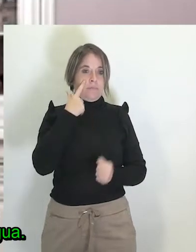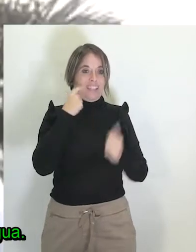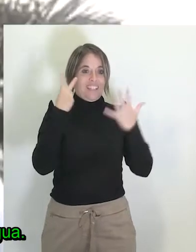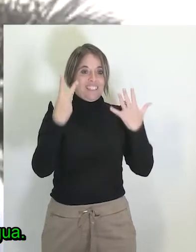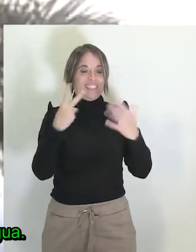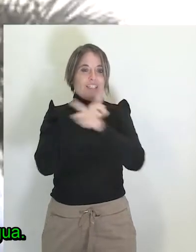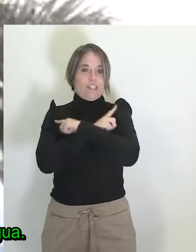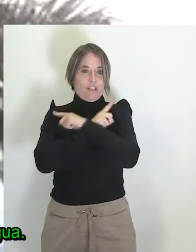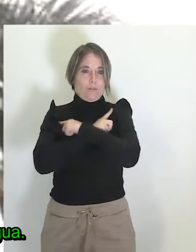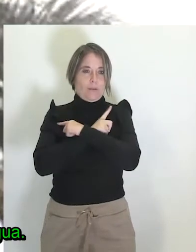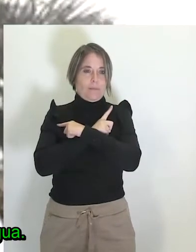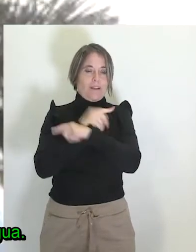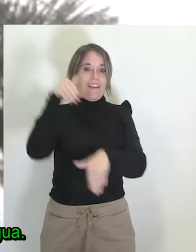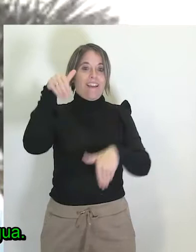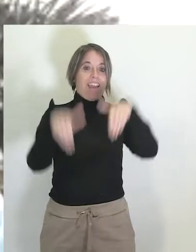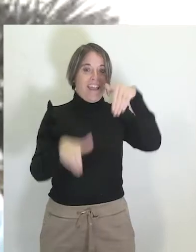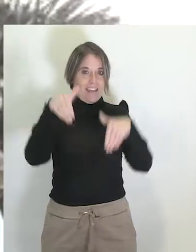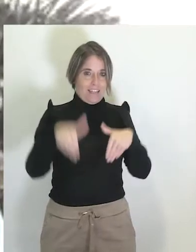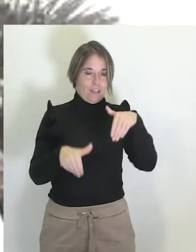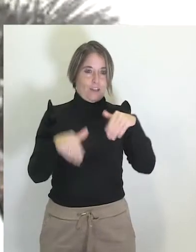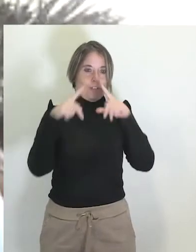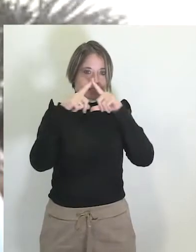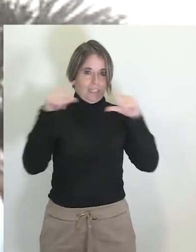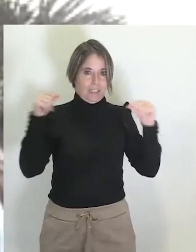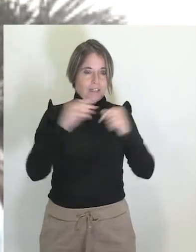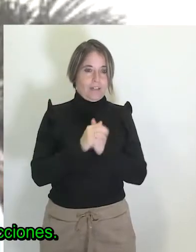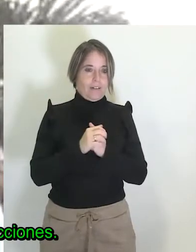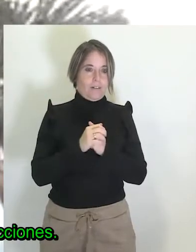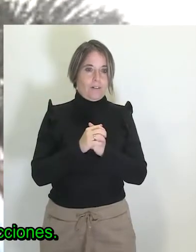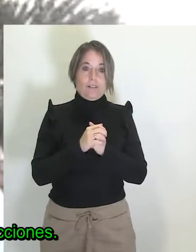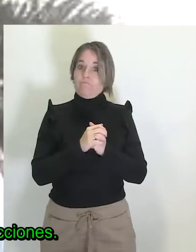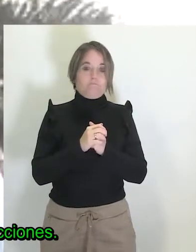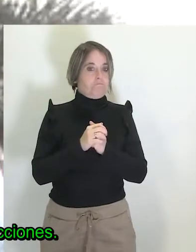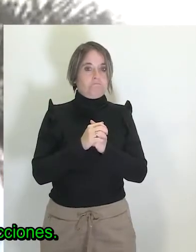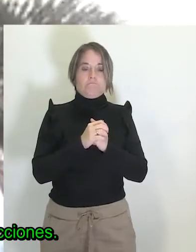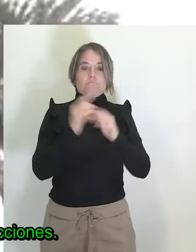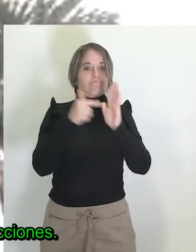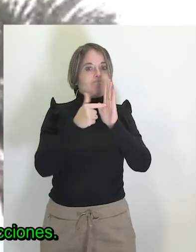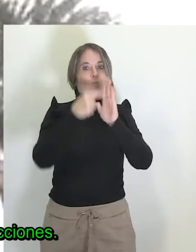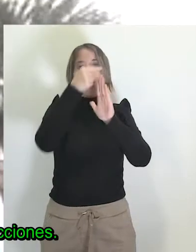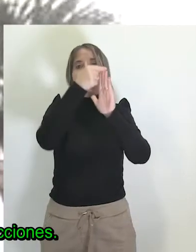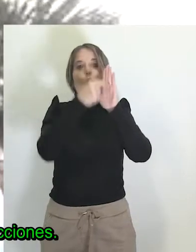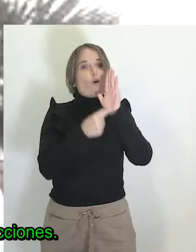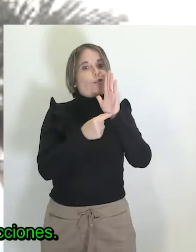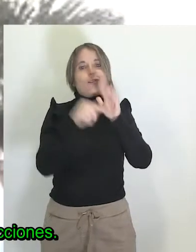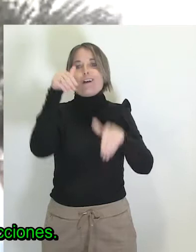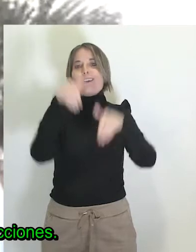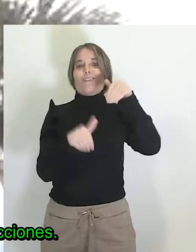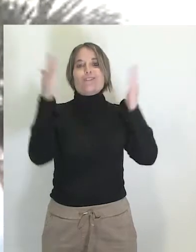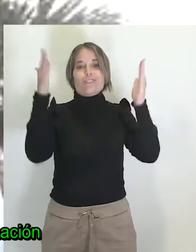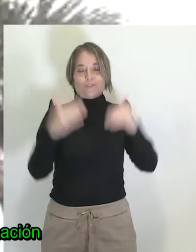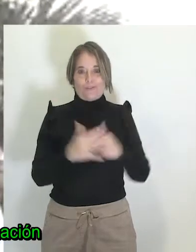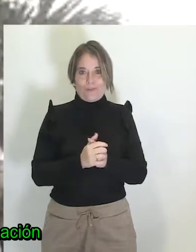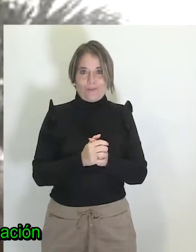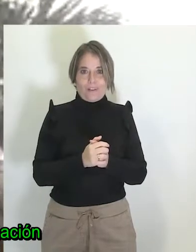de noviembre son las elecciones en Nicaragua. Y para comenzar, no hay condiciones para esas elecciones.